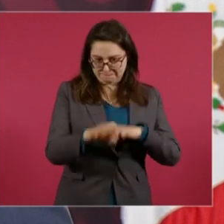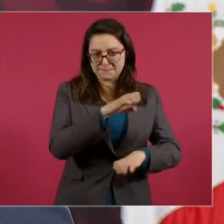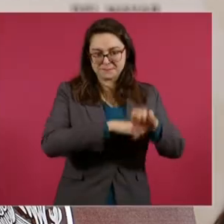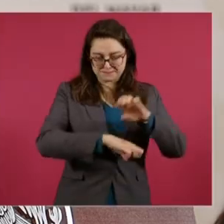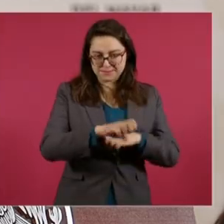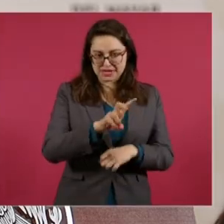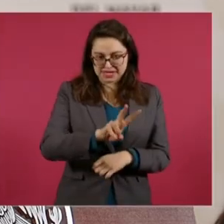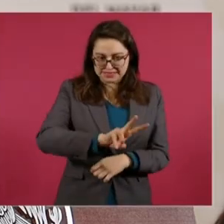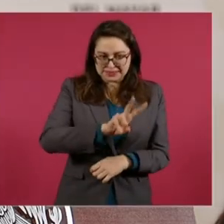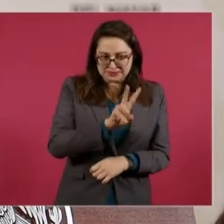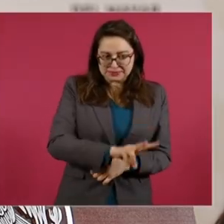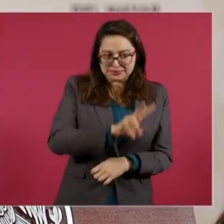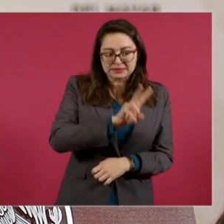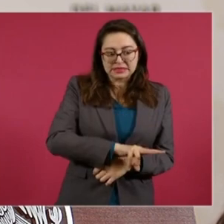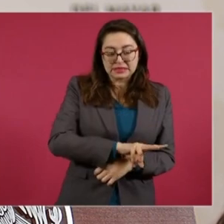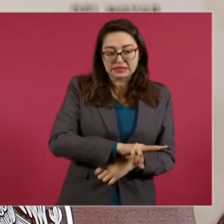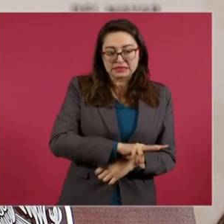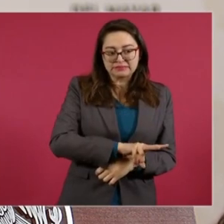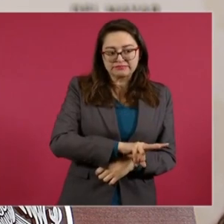ya no